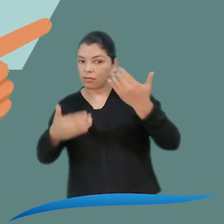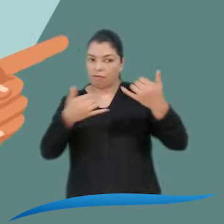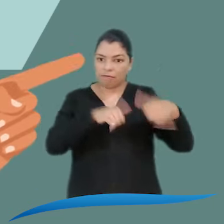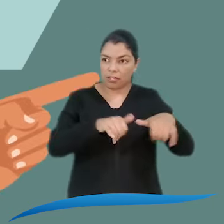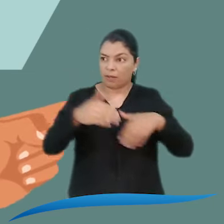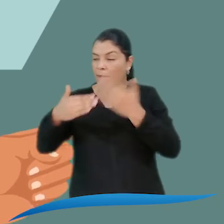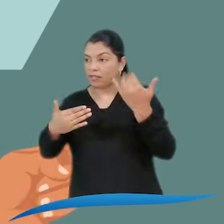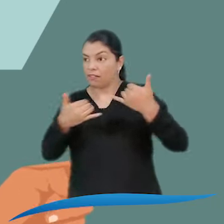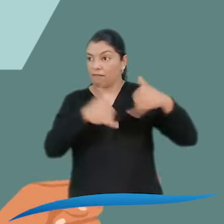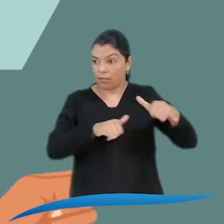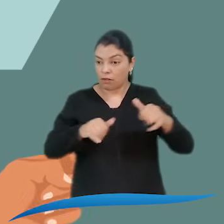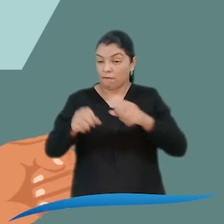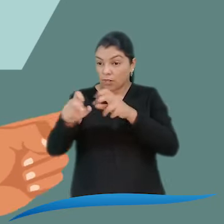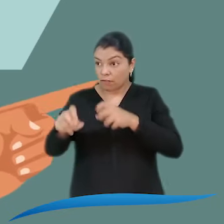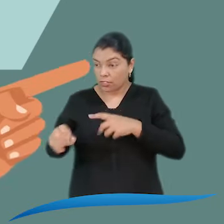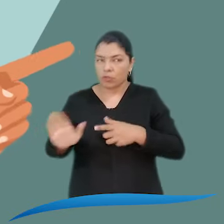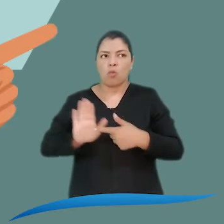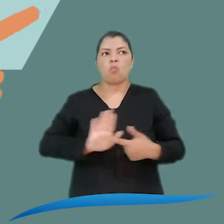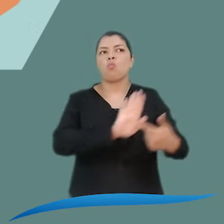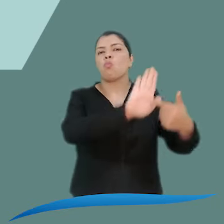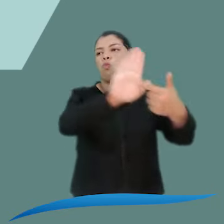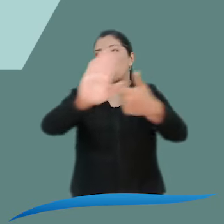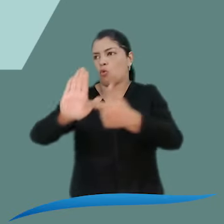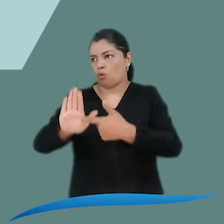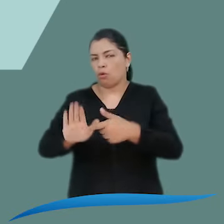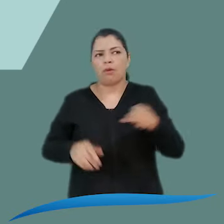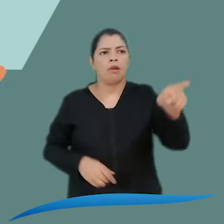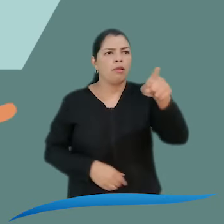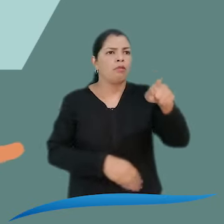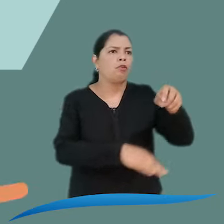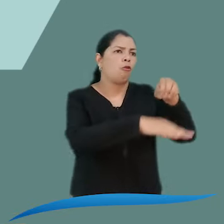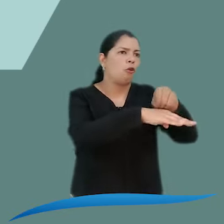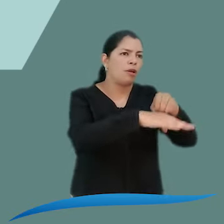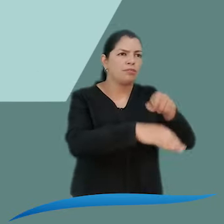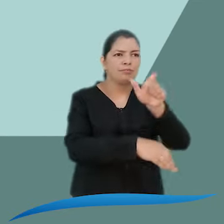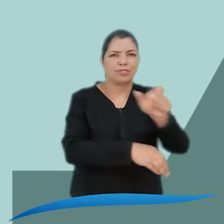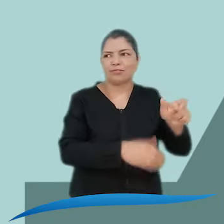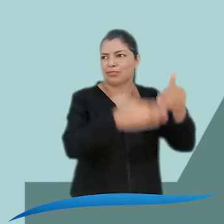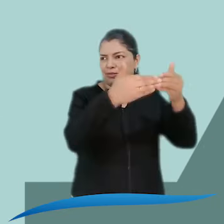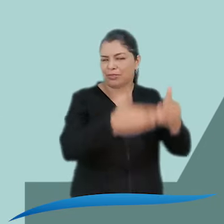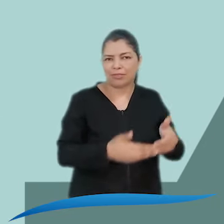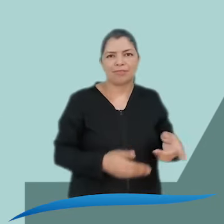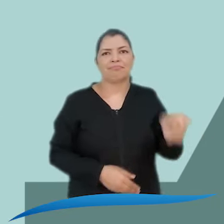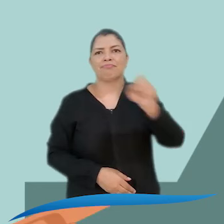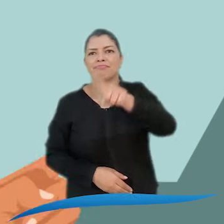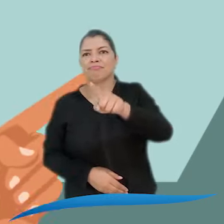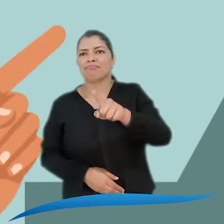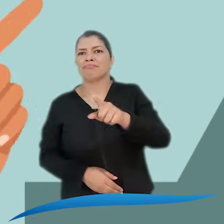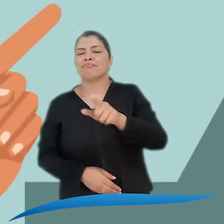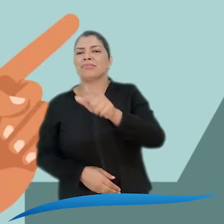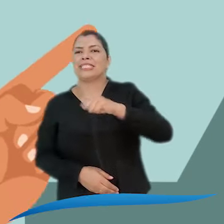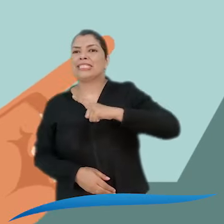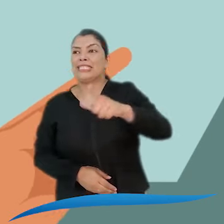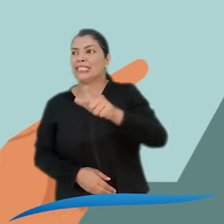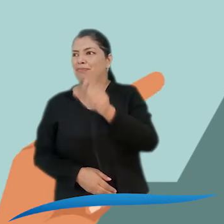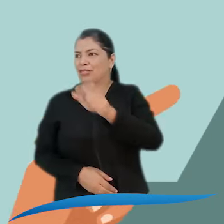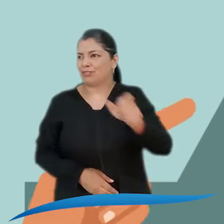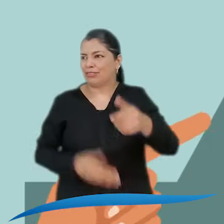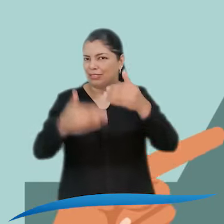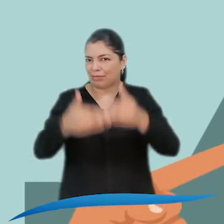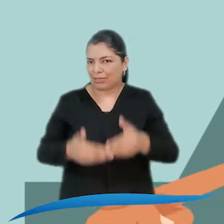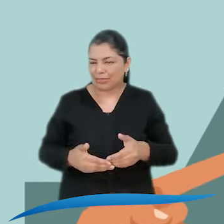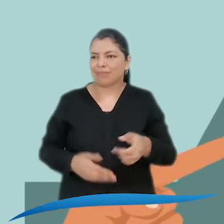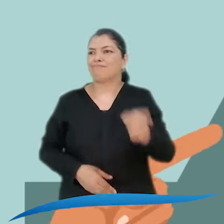socialización del cronograma con representantes de organizaciones de personas con discapacidad, líderes de personas con discapacidad y